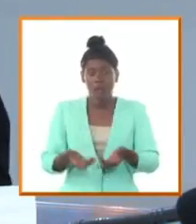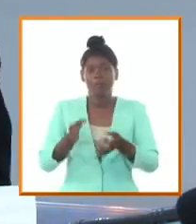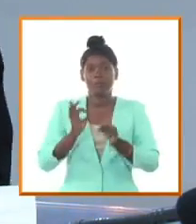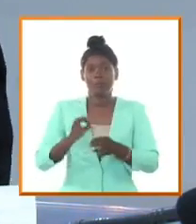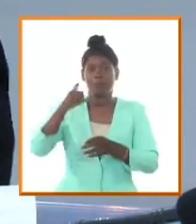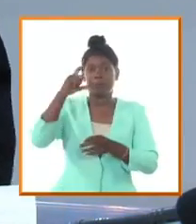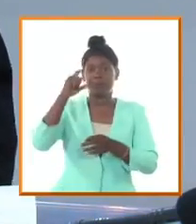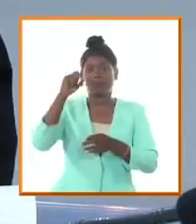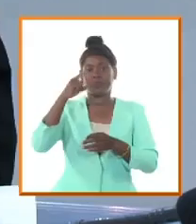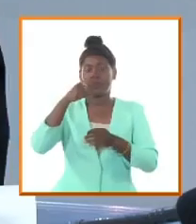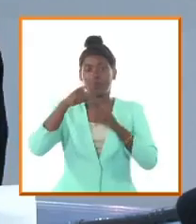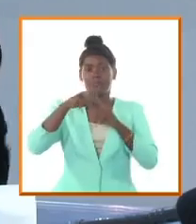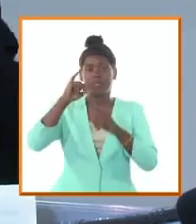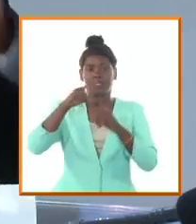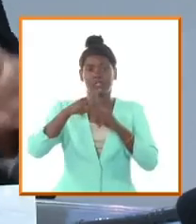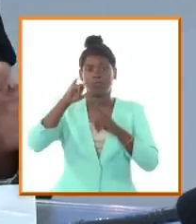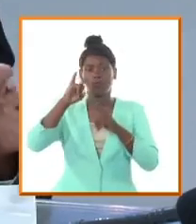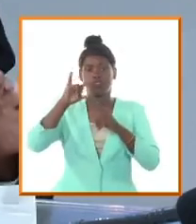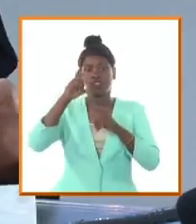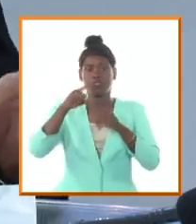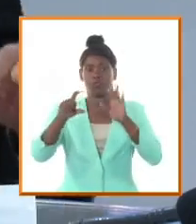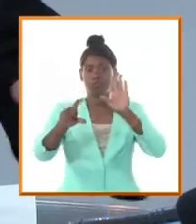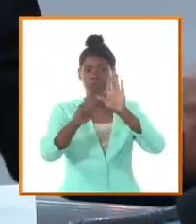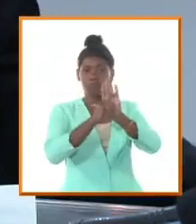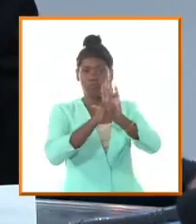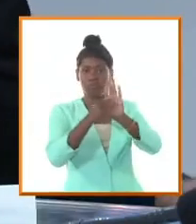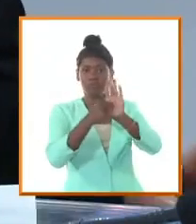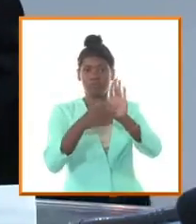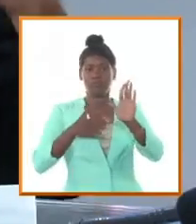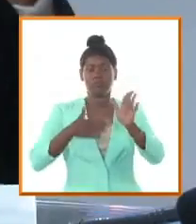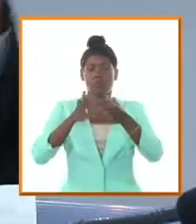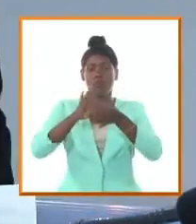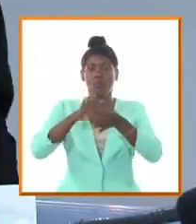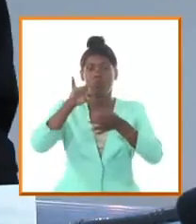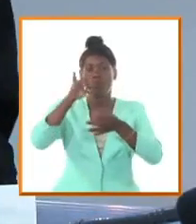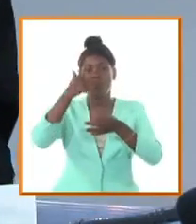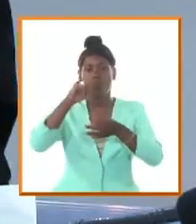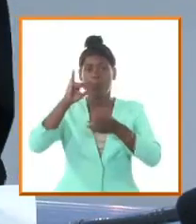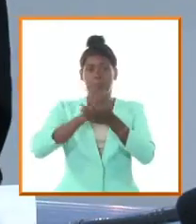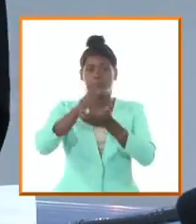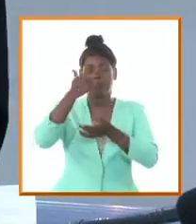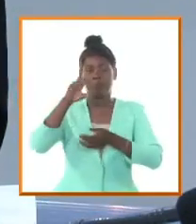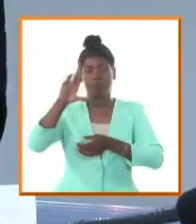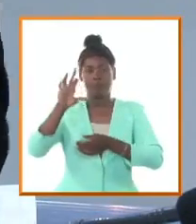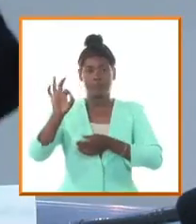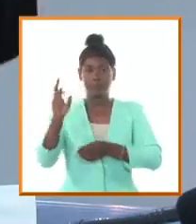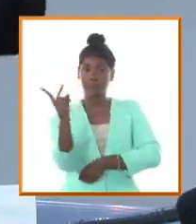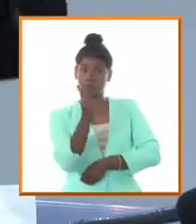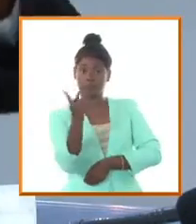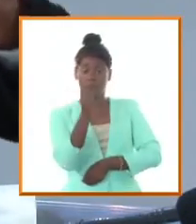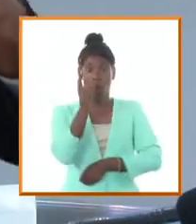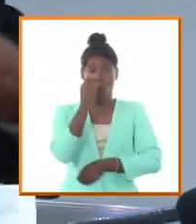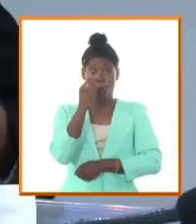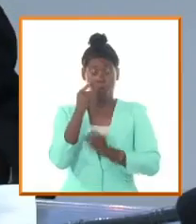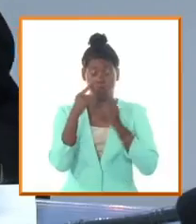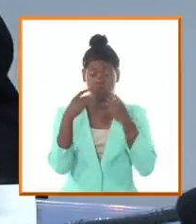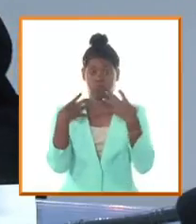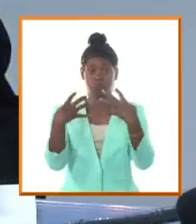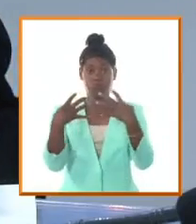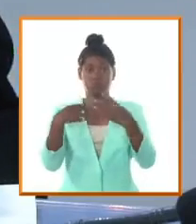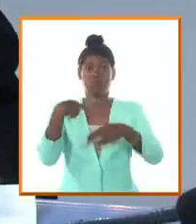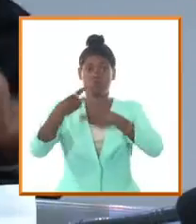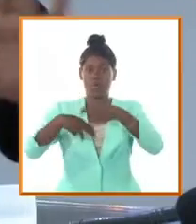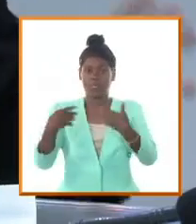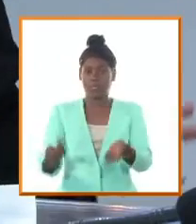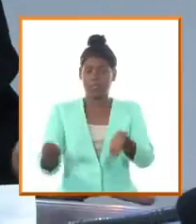Es decir, que esa constitución está hecha por Agra Montes y Zambrana. Son las dos personas que redactan la